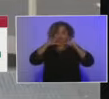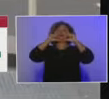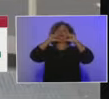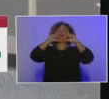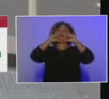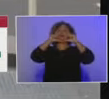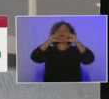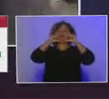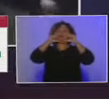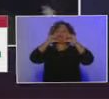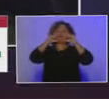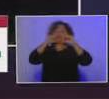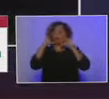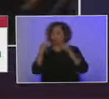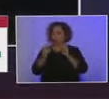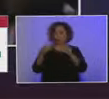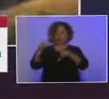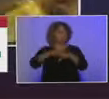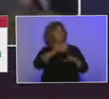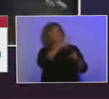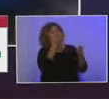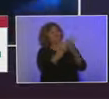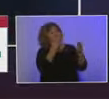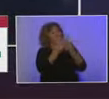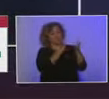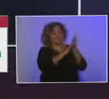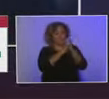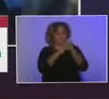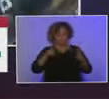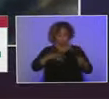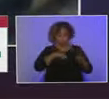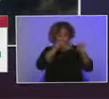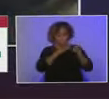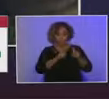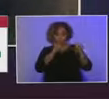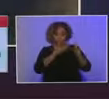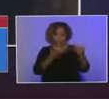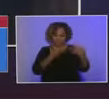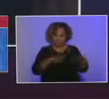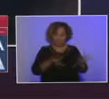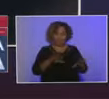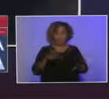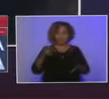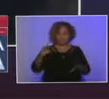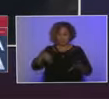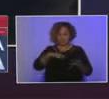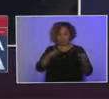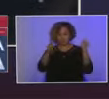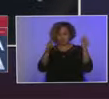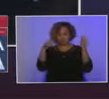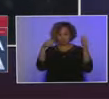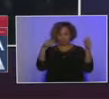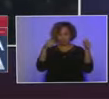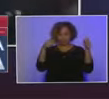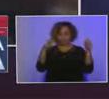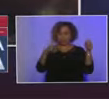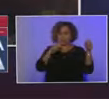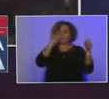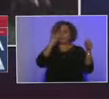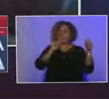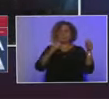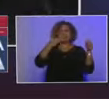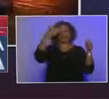que la tengo puesta ahora porque me asusté. Muy bien, pues mira, nosotros nos hicimos la prueba y tenemos los resultados. Nos graduamos. Los resultados y gracias